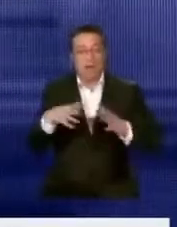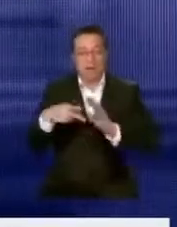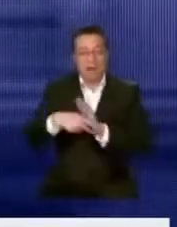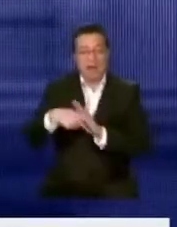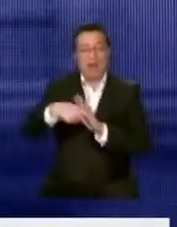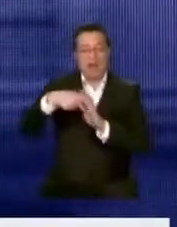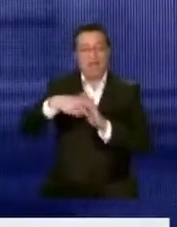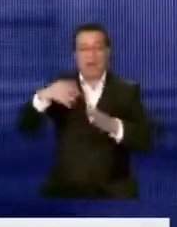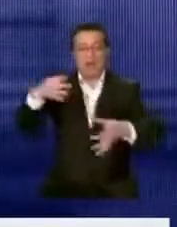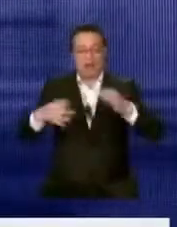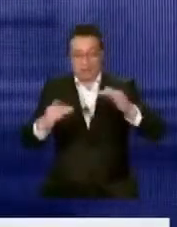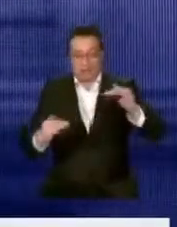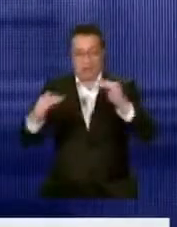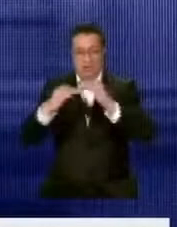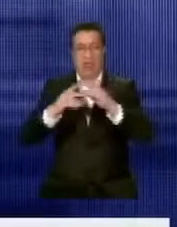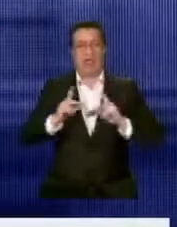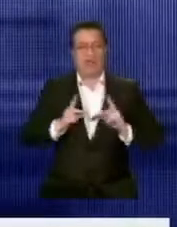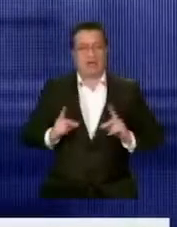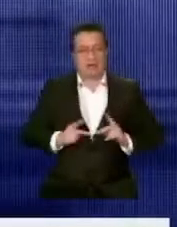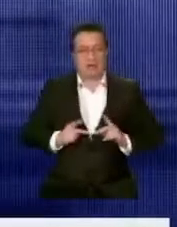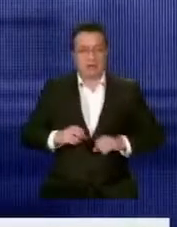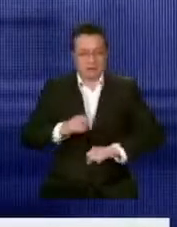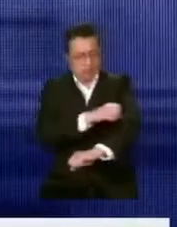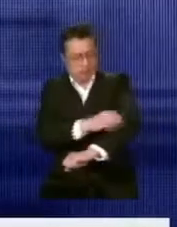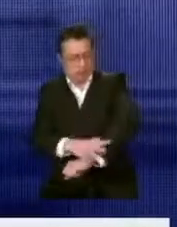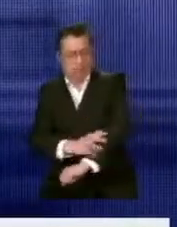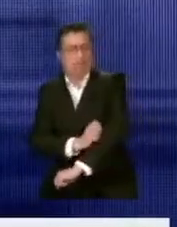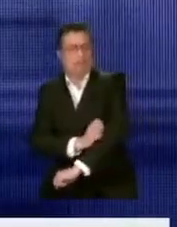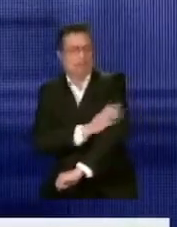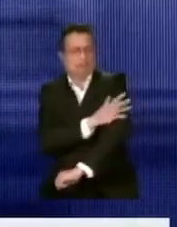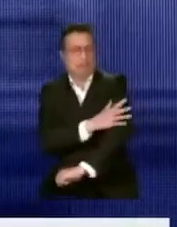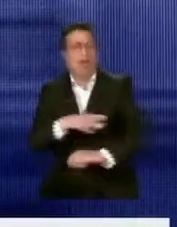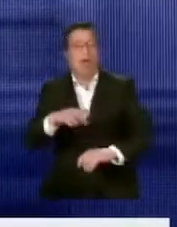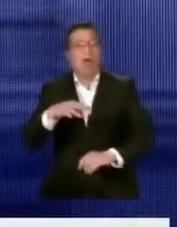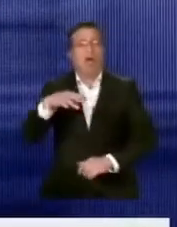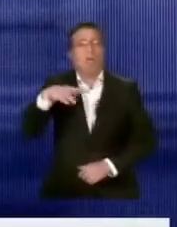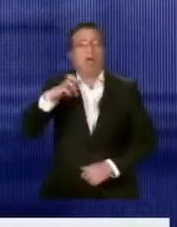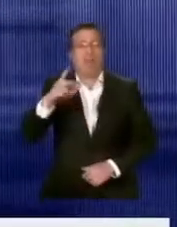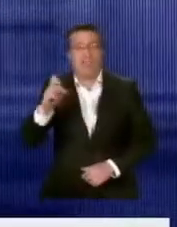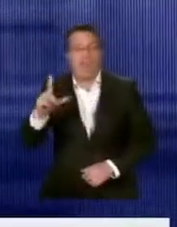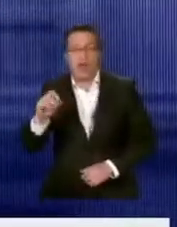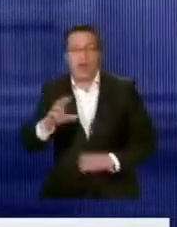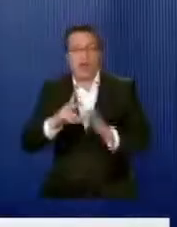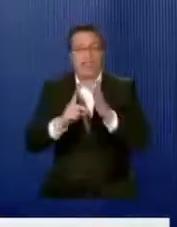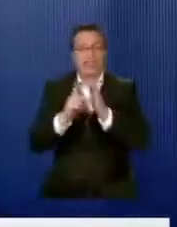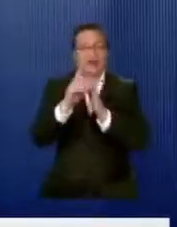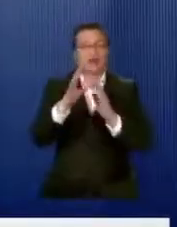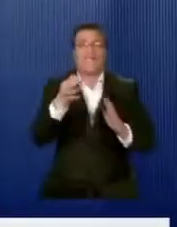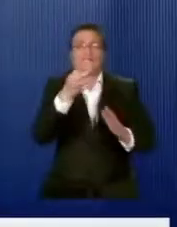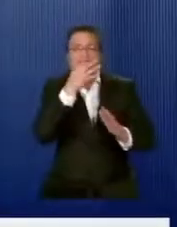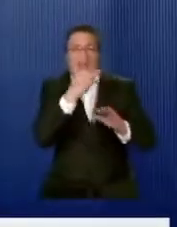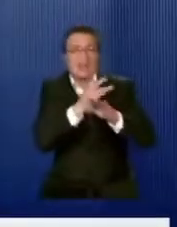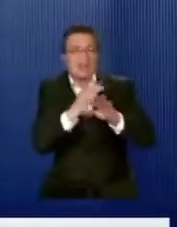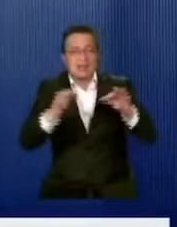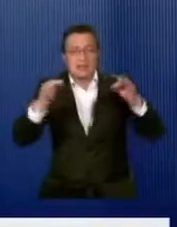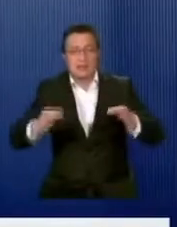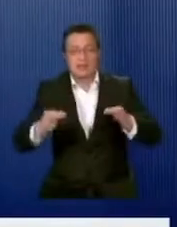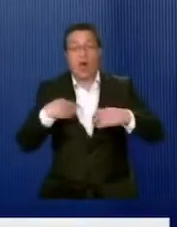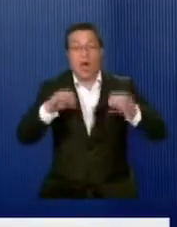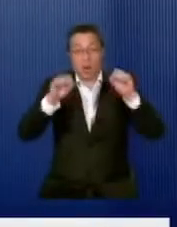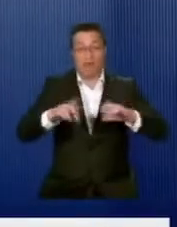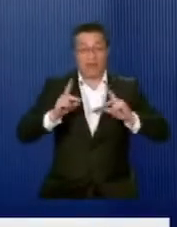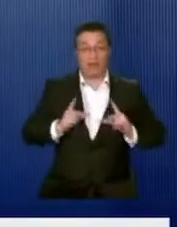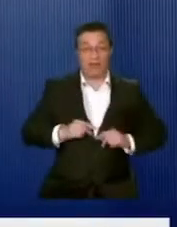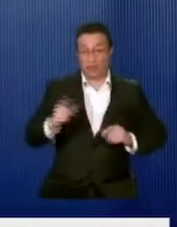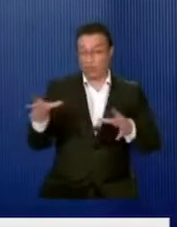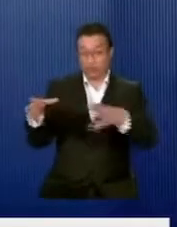de justicia, dignidad, descentralización, un modelo de desarrollo más verde. Y eso es lo que hoy día estamos trabajando en la prueba de dignidad. Ninguna coalición,